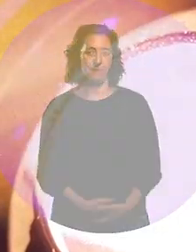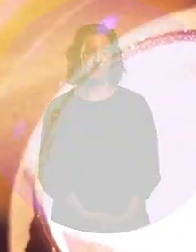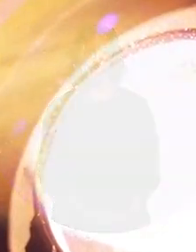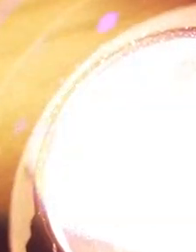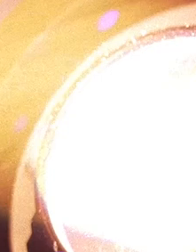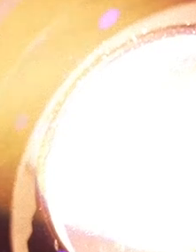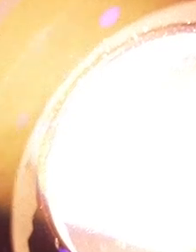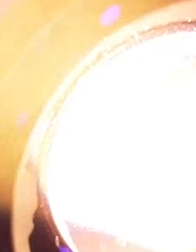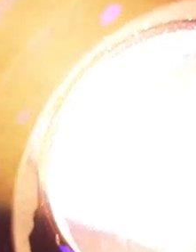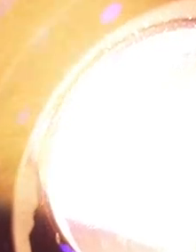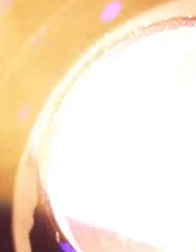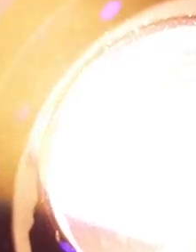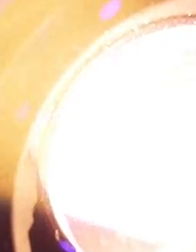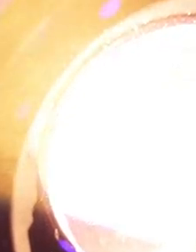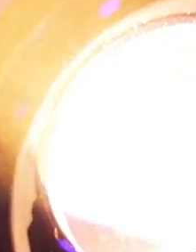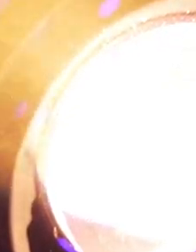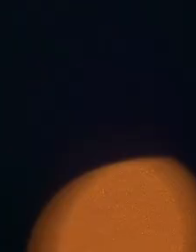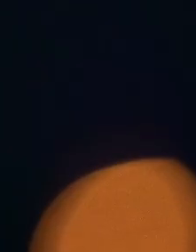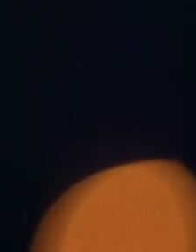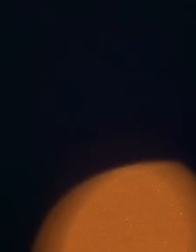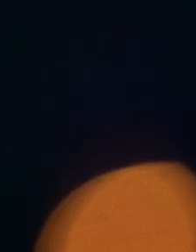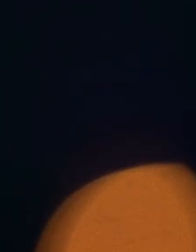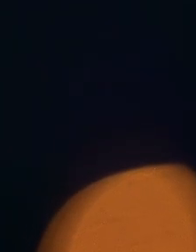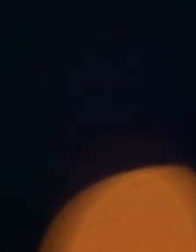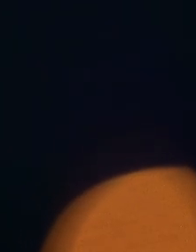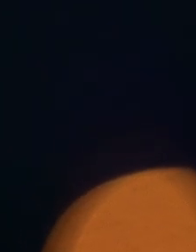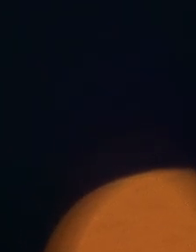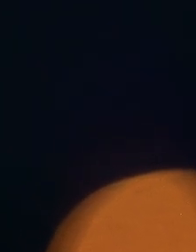que el resultado es sorpresa. ¡Siento que ¡Siento